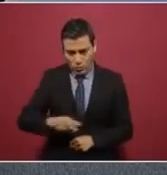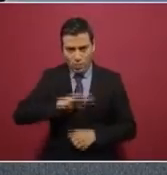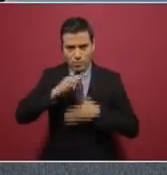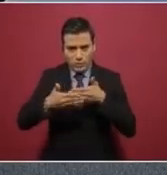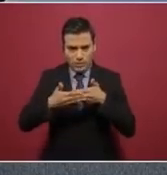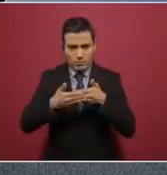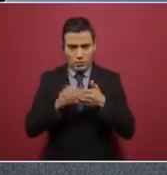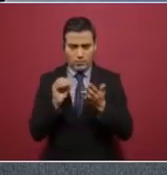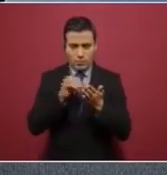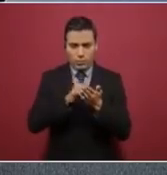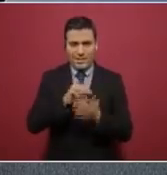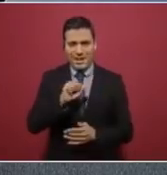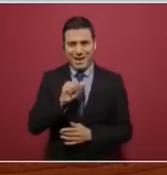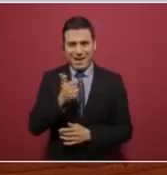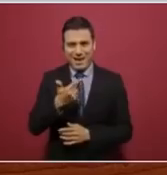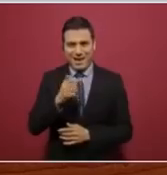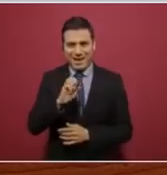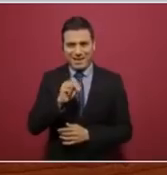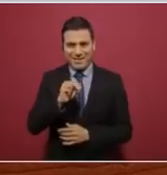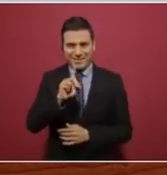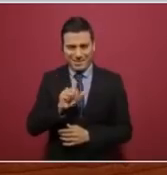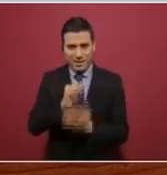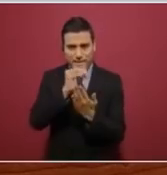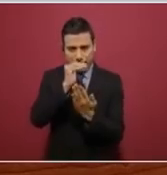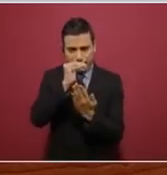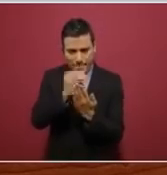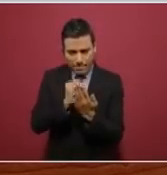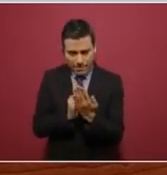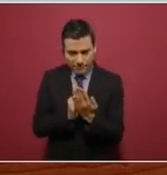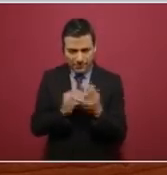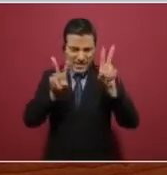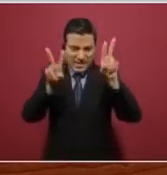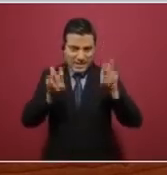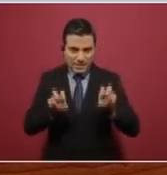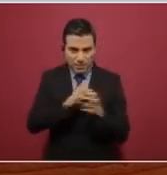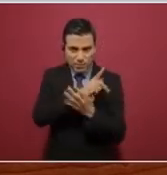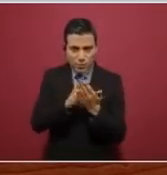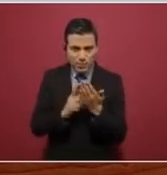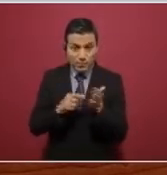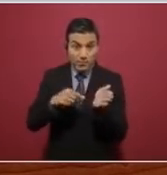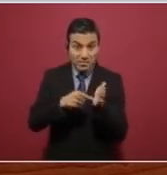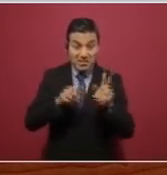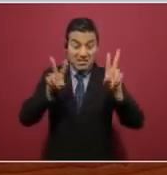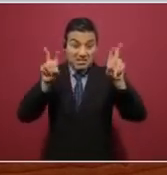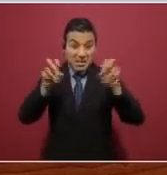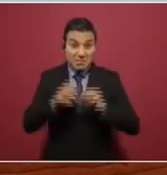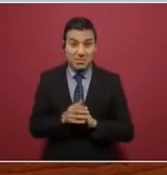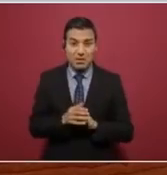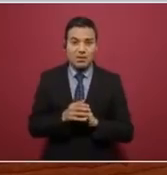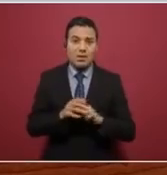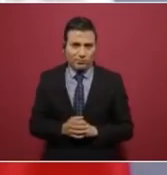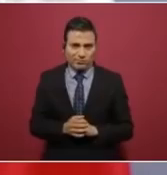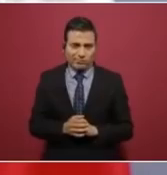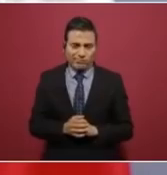40 años Alma Ata, el presidente López Obrador afirmó que se tiene que garantizar el derecho a la salud.